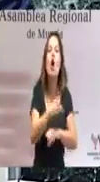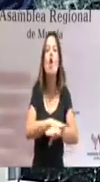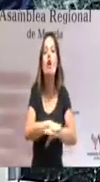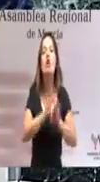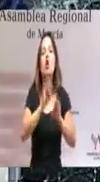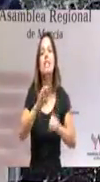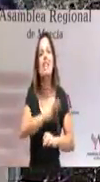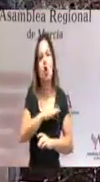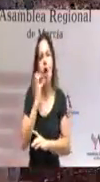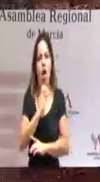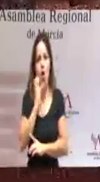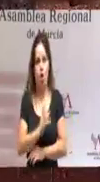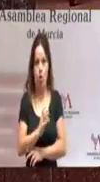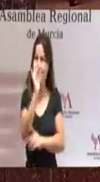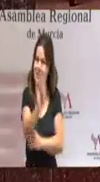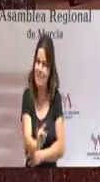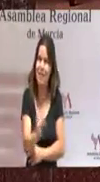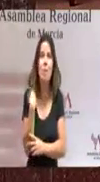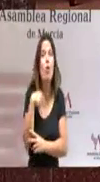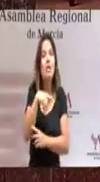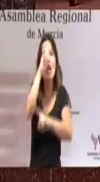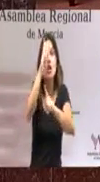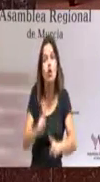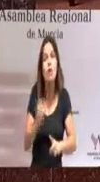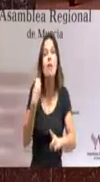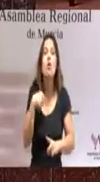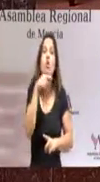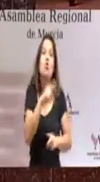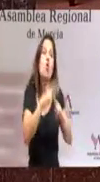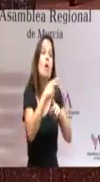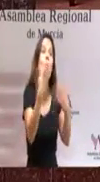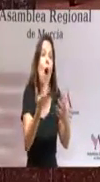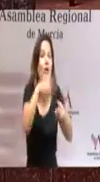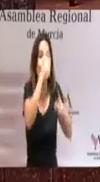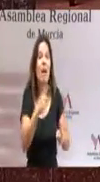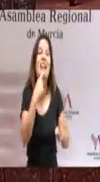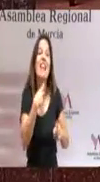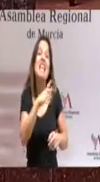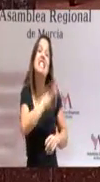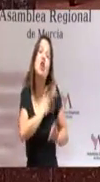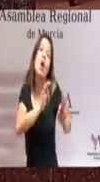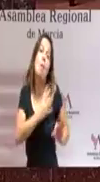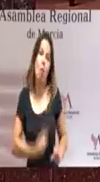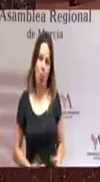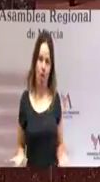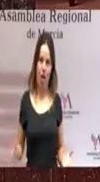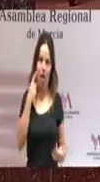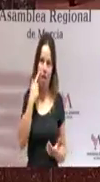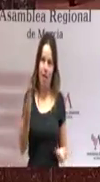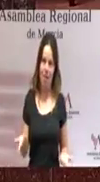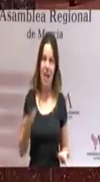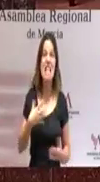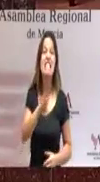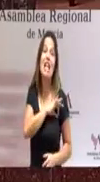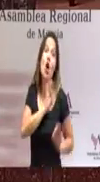gobierno del señor Rajoy. Sí, este que no sabe cómo usted se llama y le dice señor de Murcia. Mire usted, el